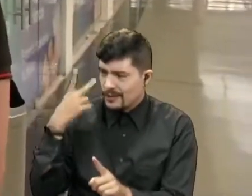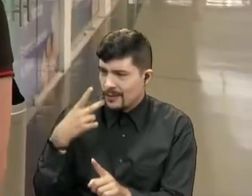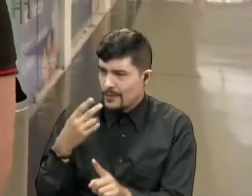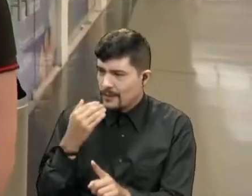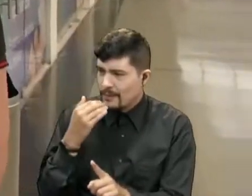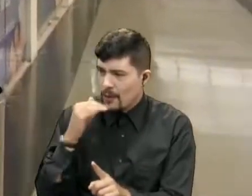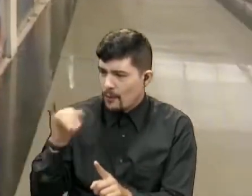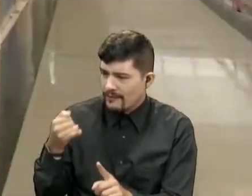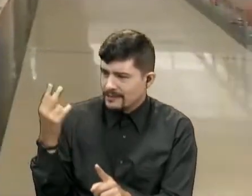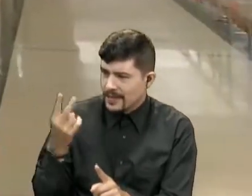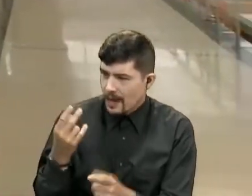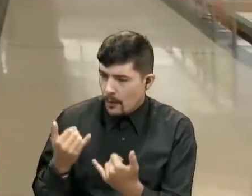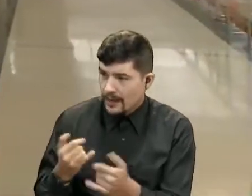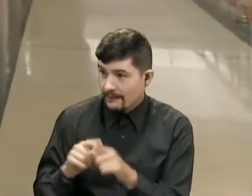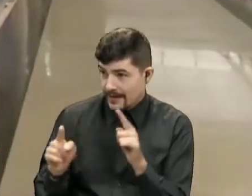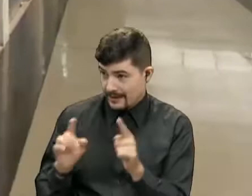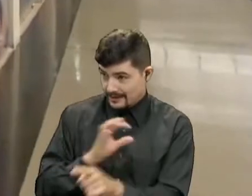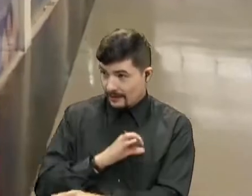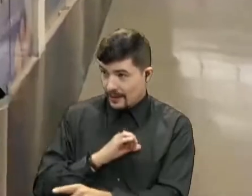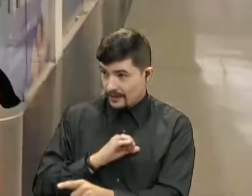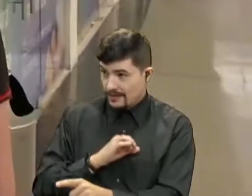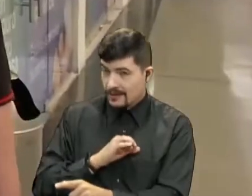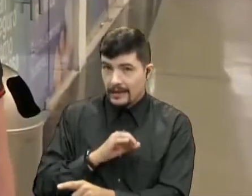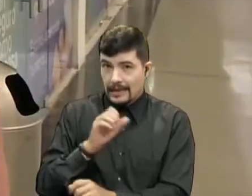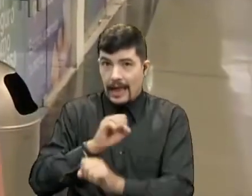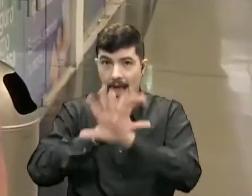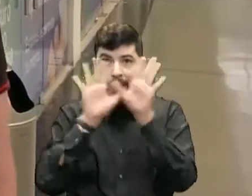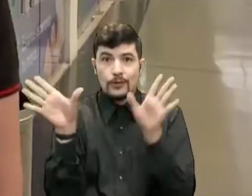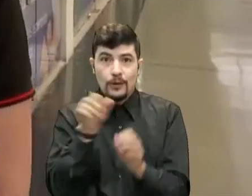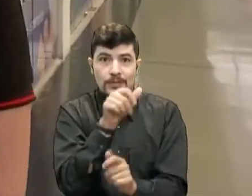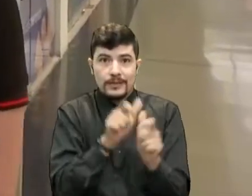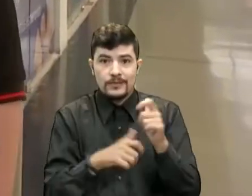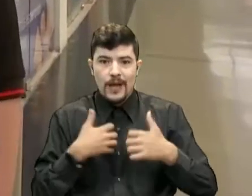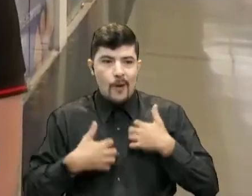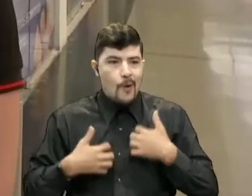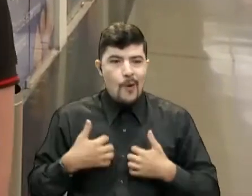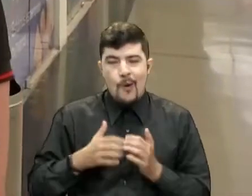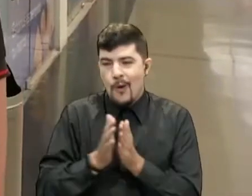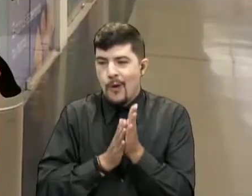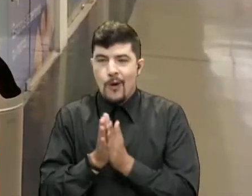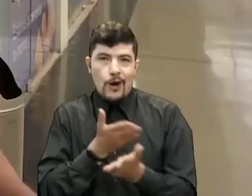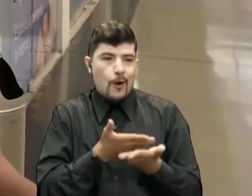hoy? Sí, claro, sí, señor. Toda la gente anda emocionada comprando sus regalitos para lo